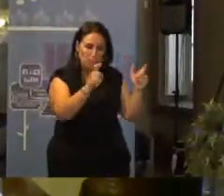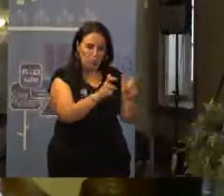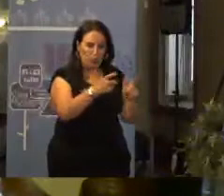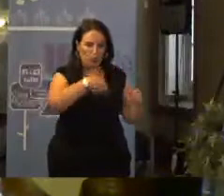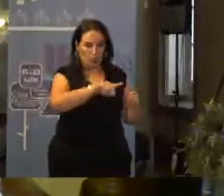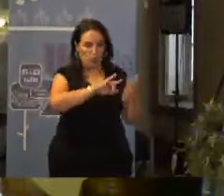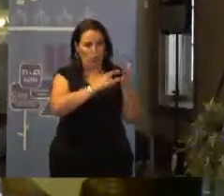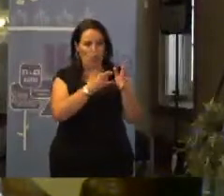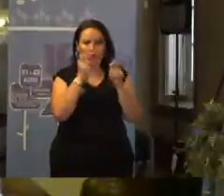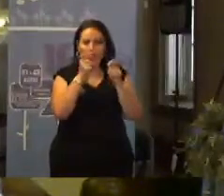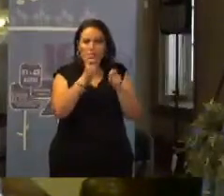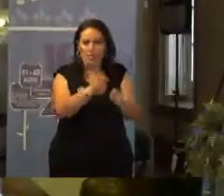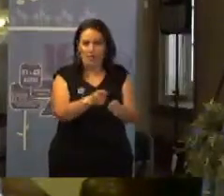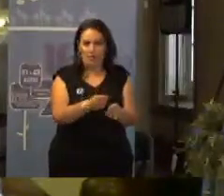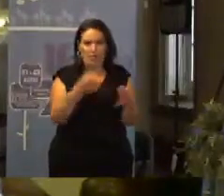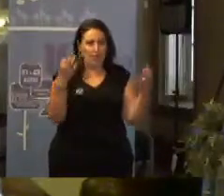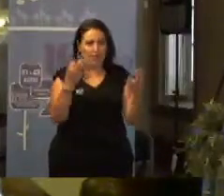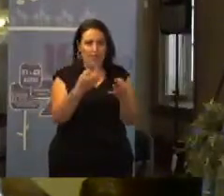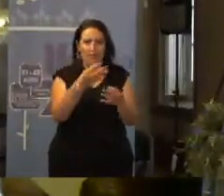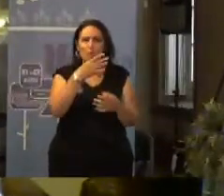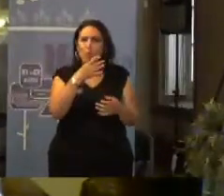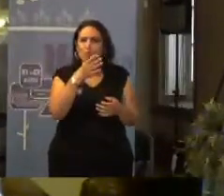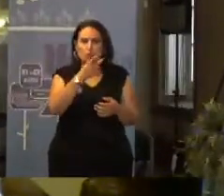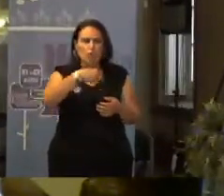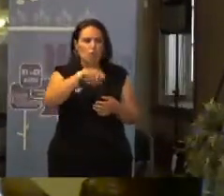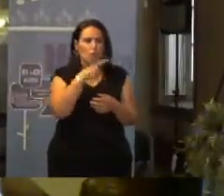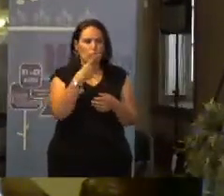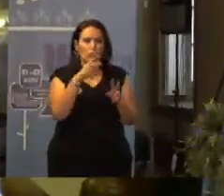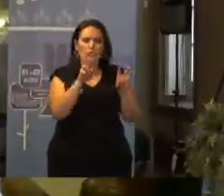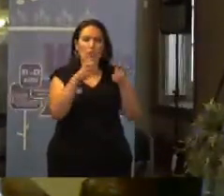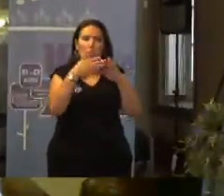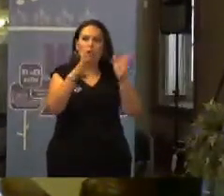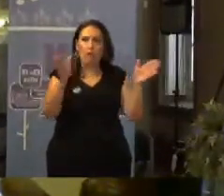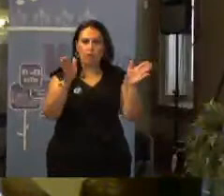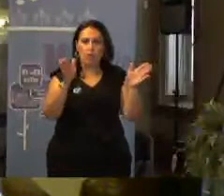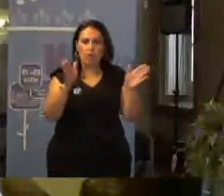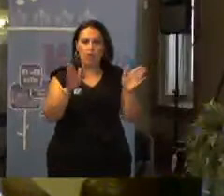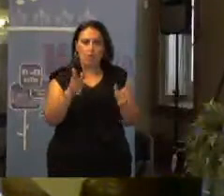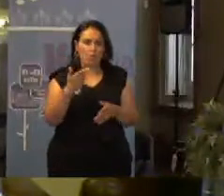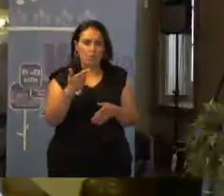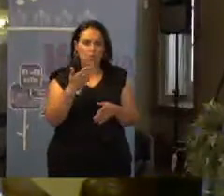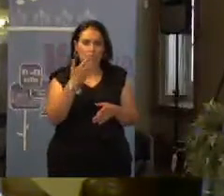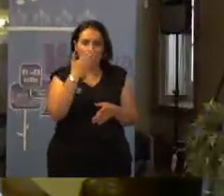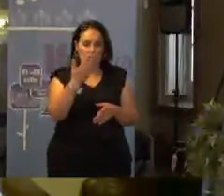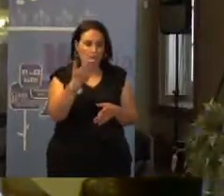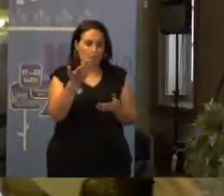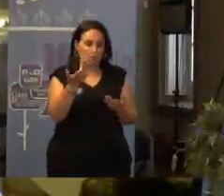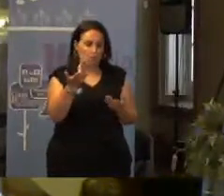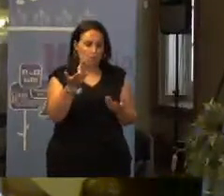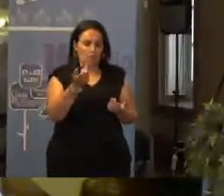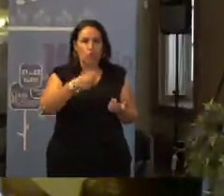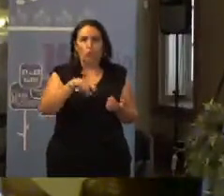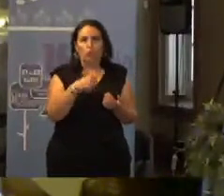tanto, estamos a falar de algo moi amplo e que, efectivamente, non quer decir poñer a parir